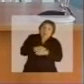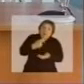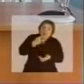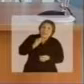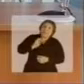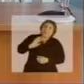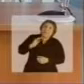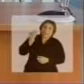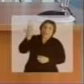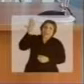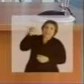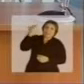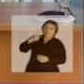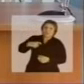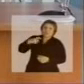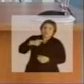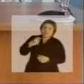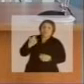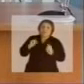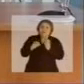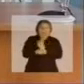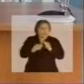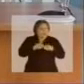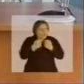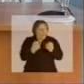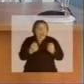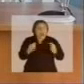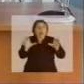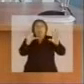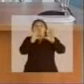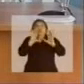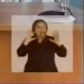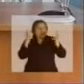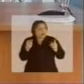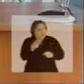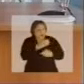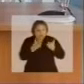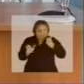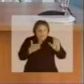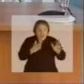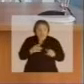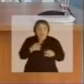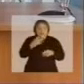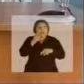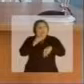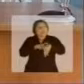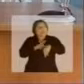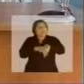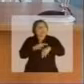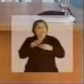En nuestra sociedad Porque tal vez En su tiempo No